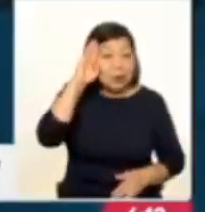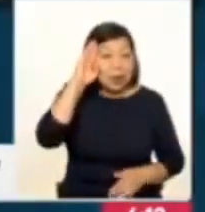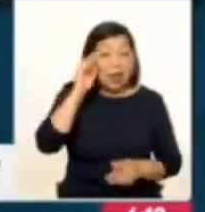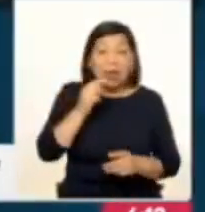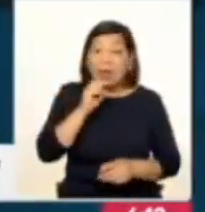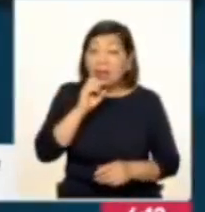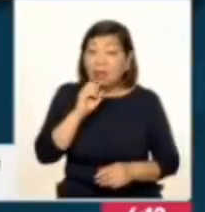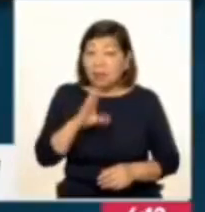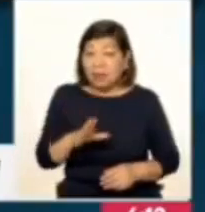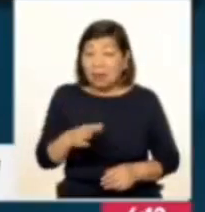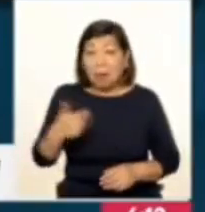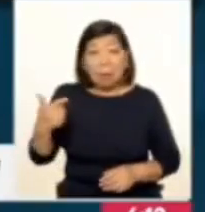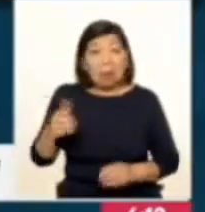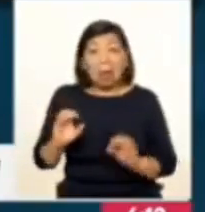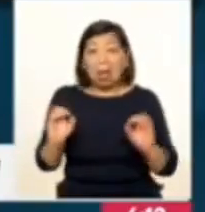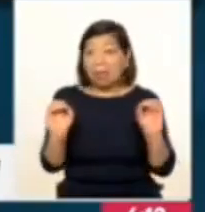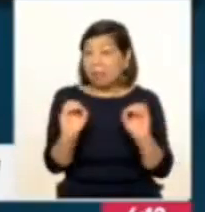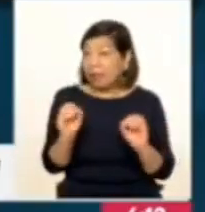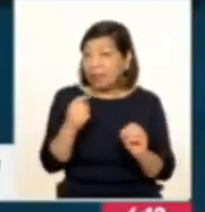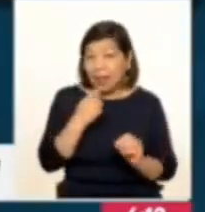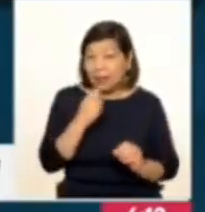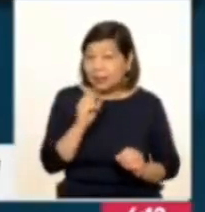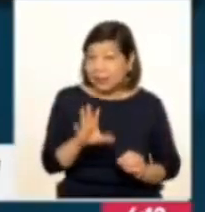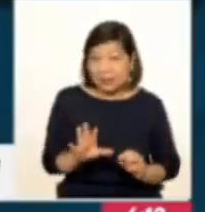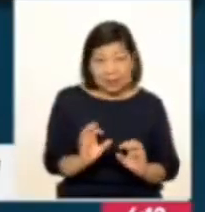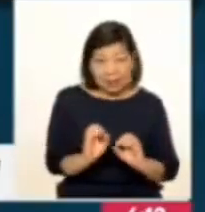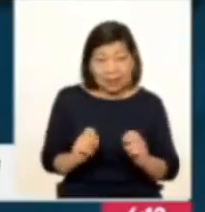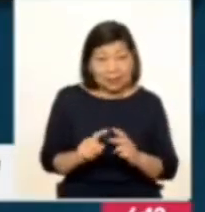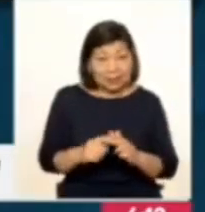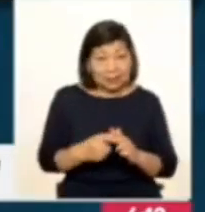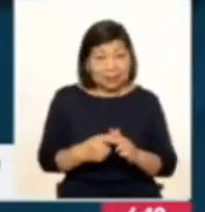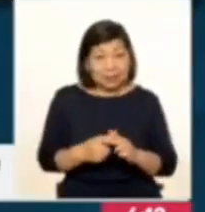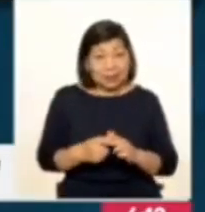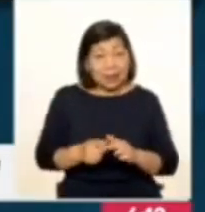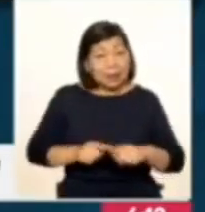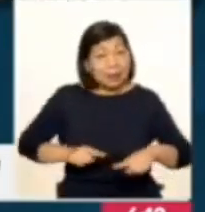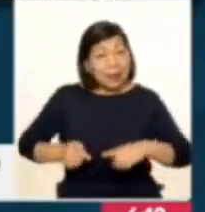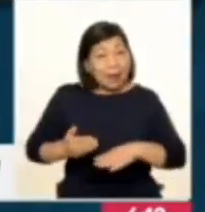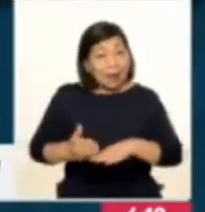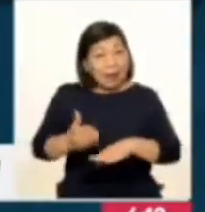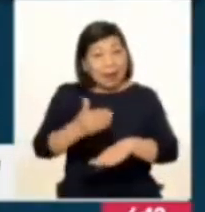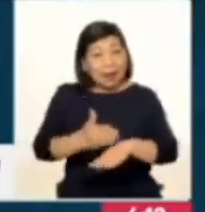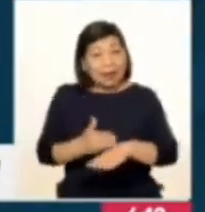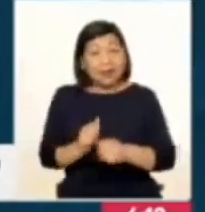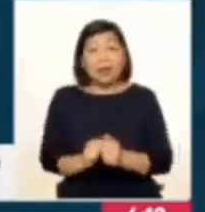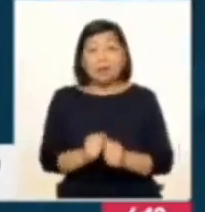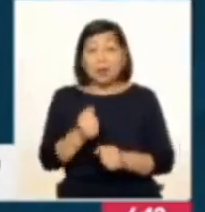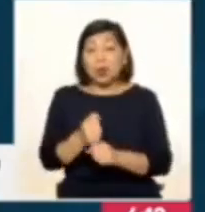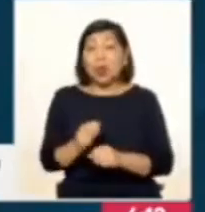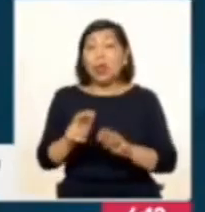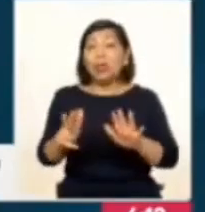alguna herida por arma de fuego. Asimismo, anunció el inicio de diligencias preliminares